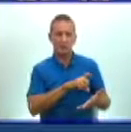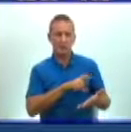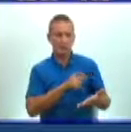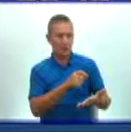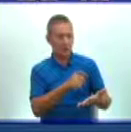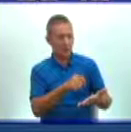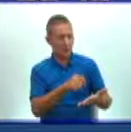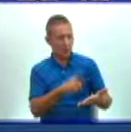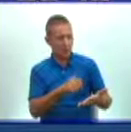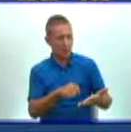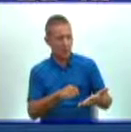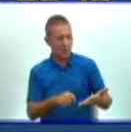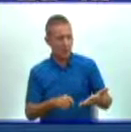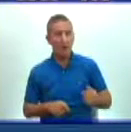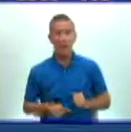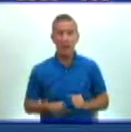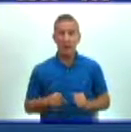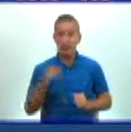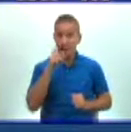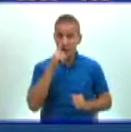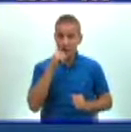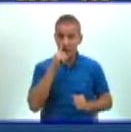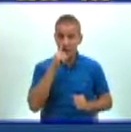Hagan sus anotaciones.